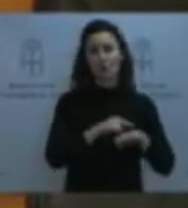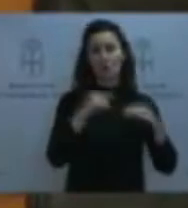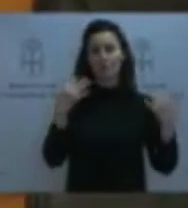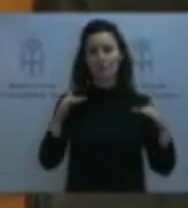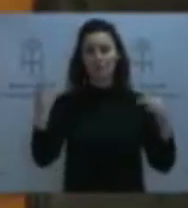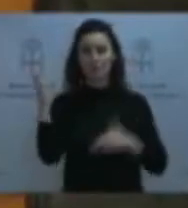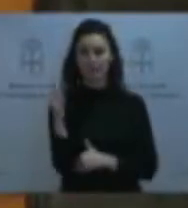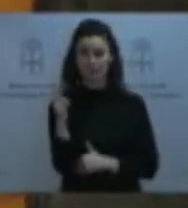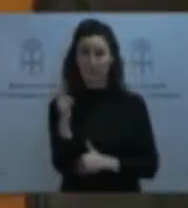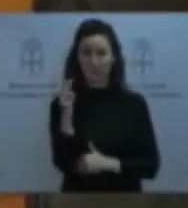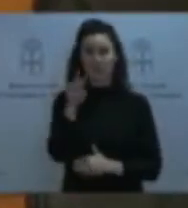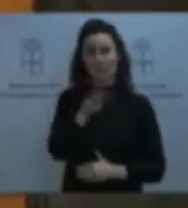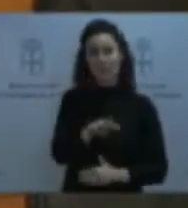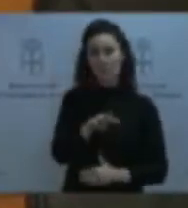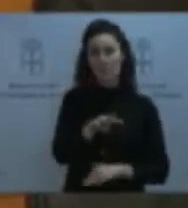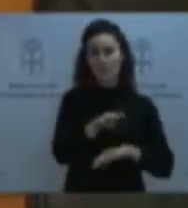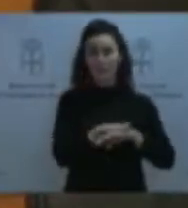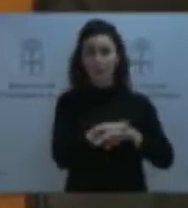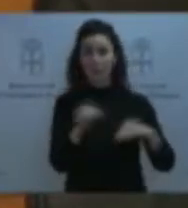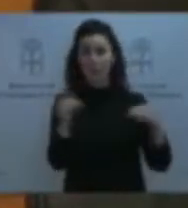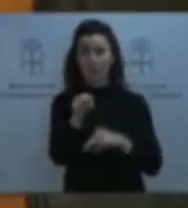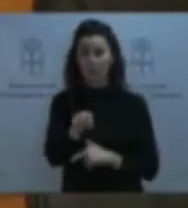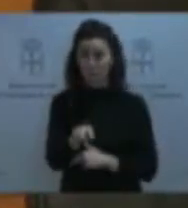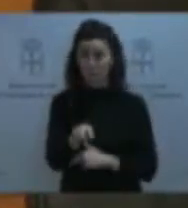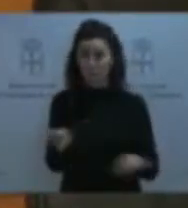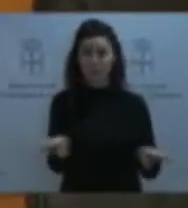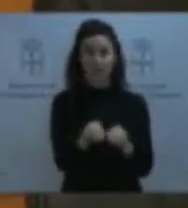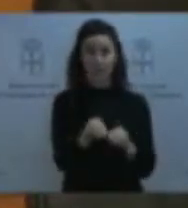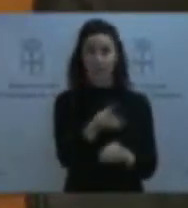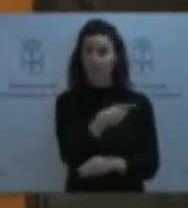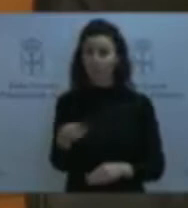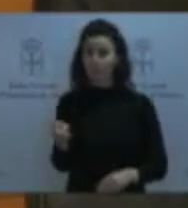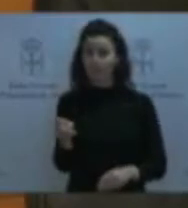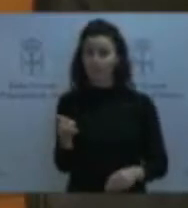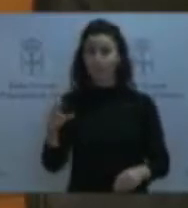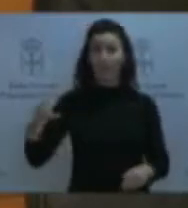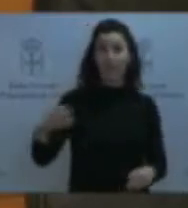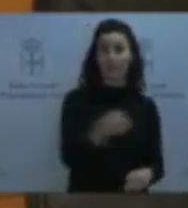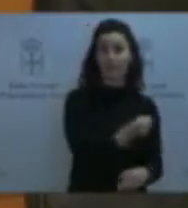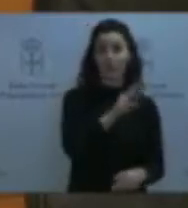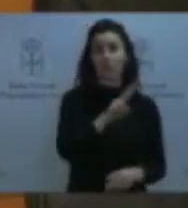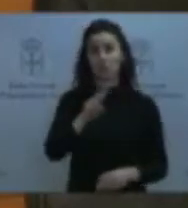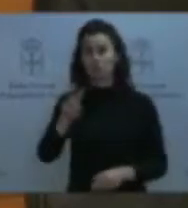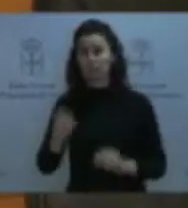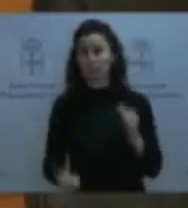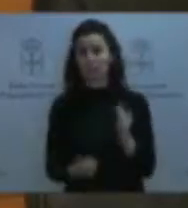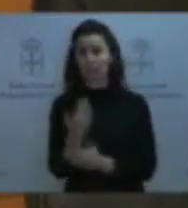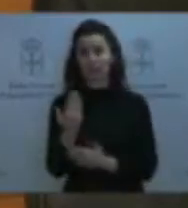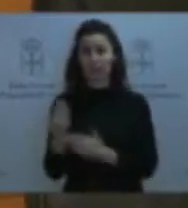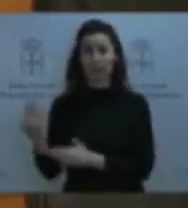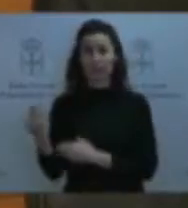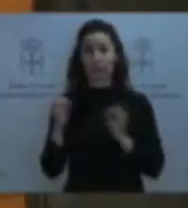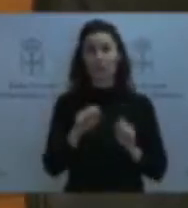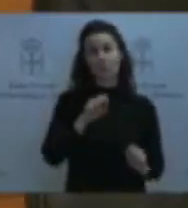martes y los jueves, con lo cual significa que en esos 220 días ven aproximadamente unas 12 consultas diarias, 3